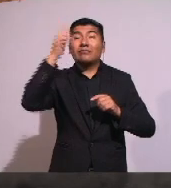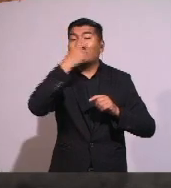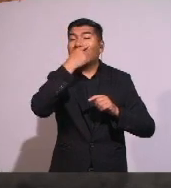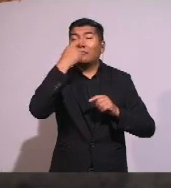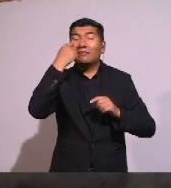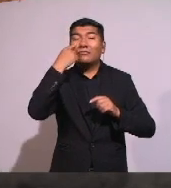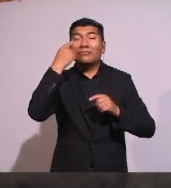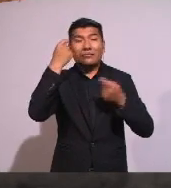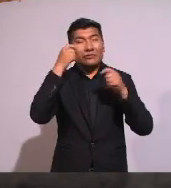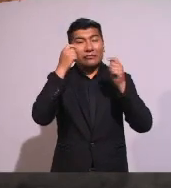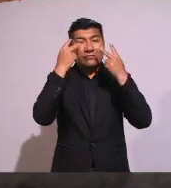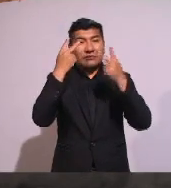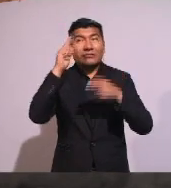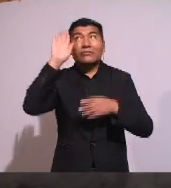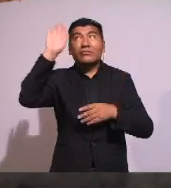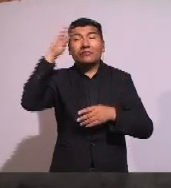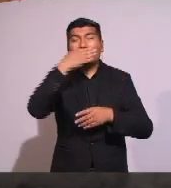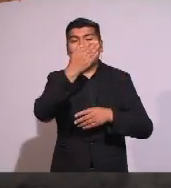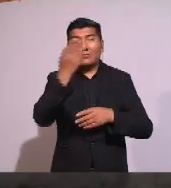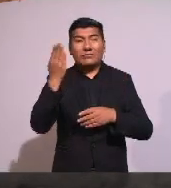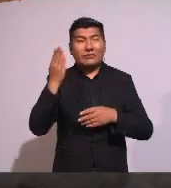las cosas como Él las ve.